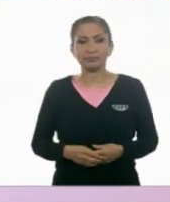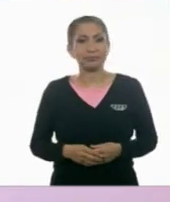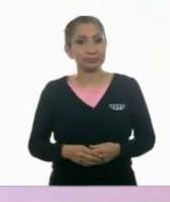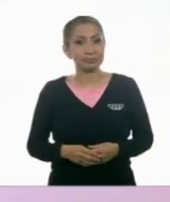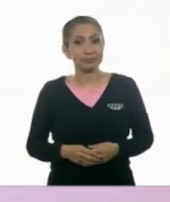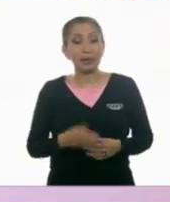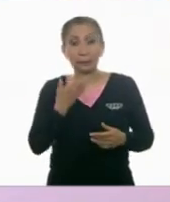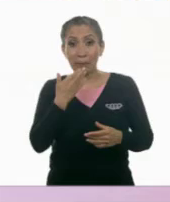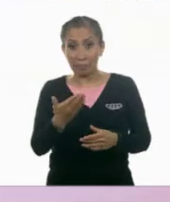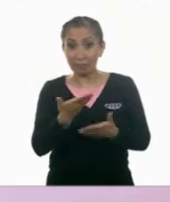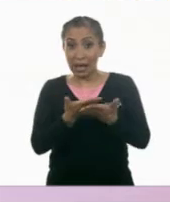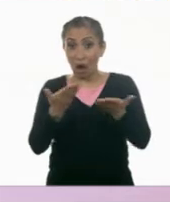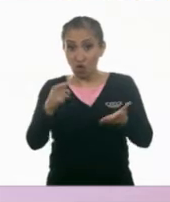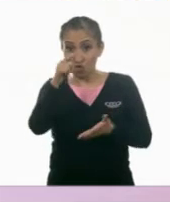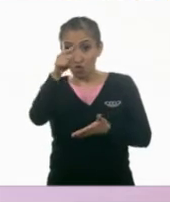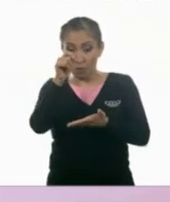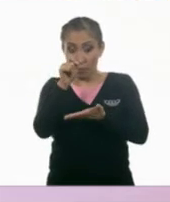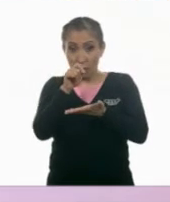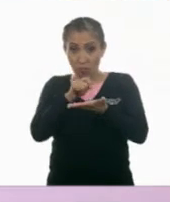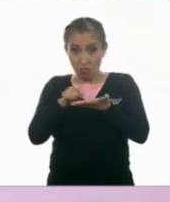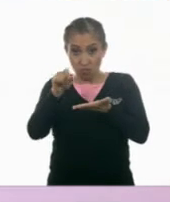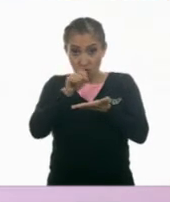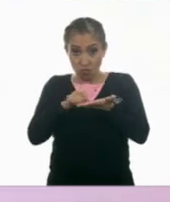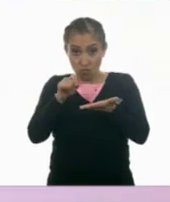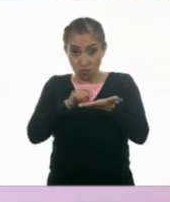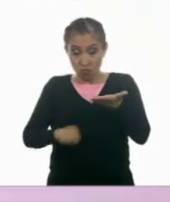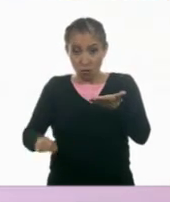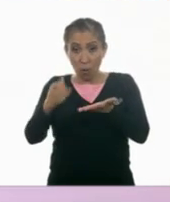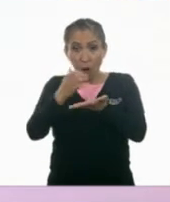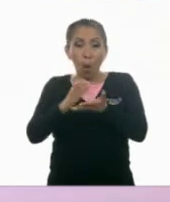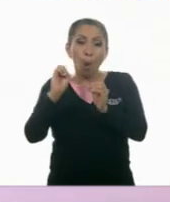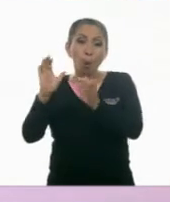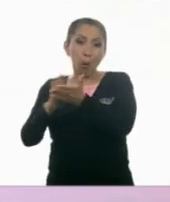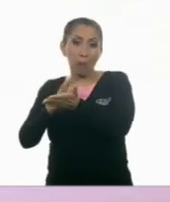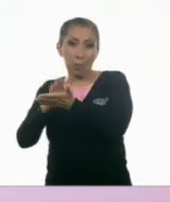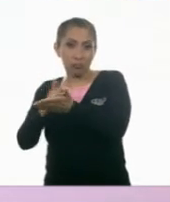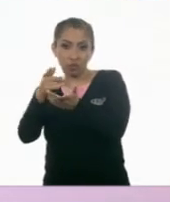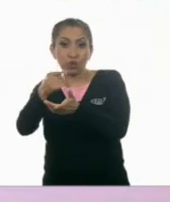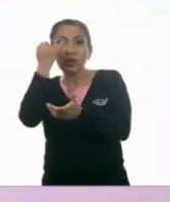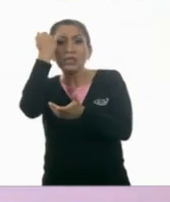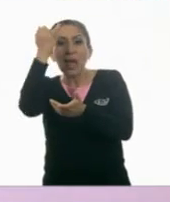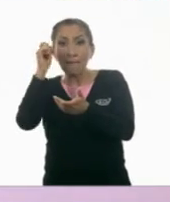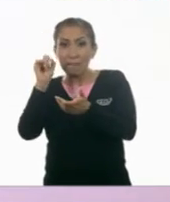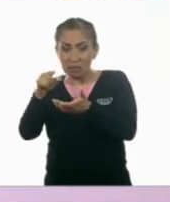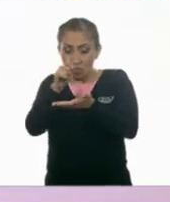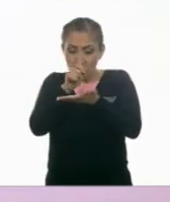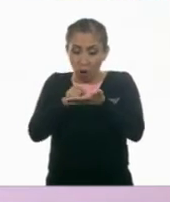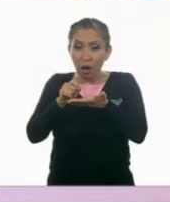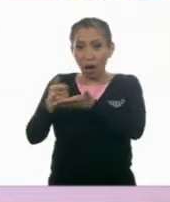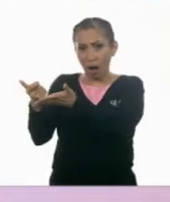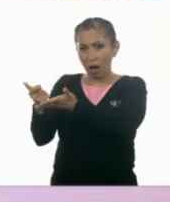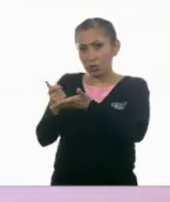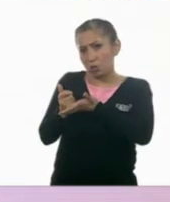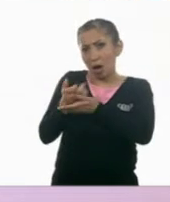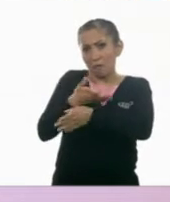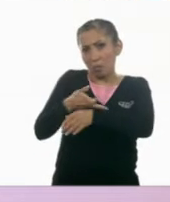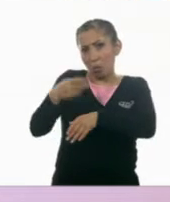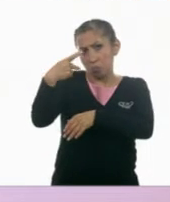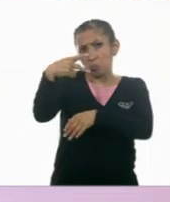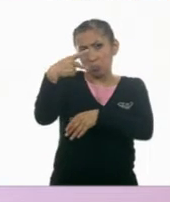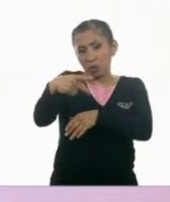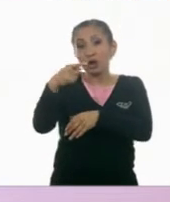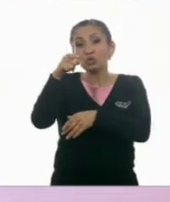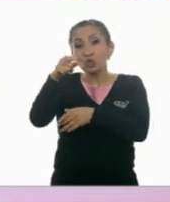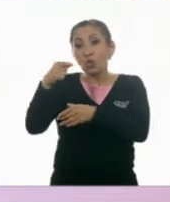ahora anoten en una hoja o en su cuaderno las ideas que tuvieron. Recuerden pedir el apoyo de su familiar para